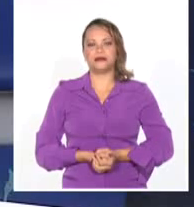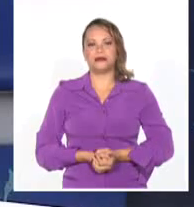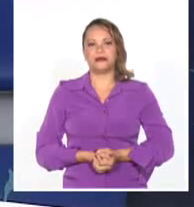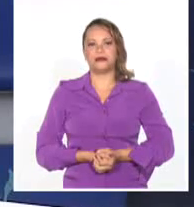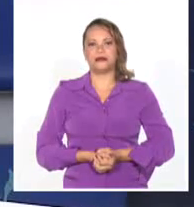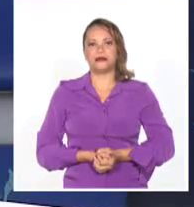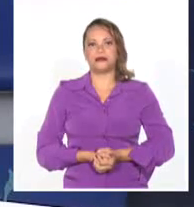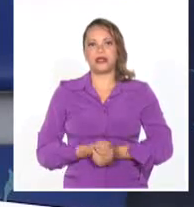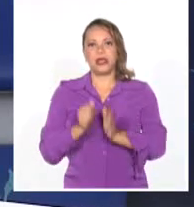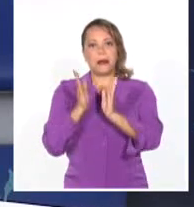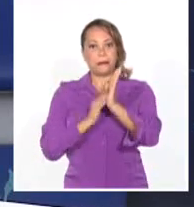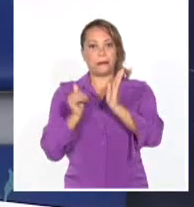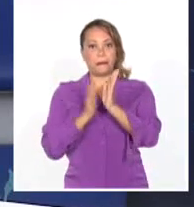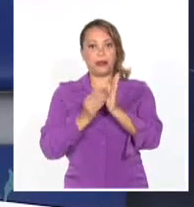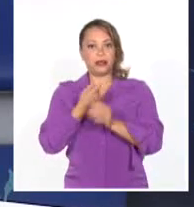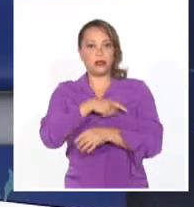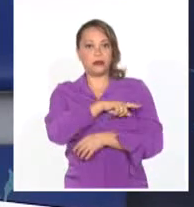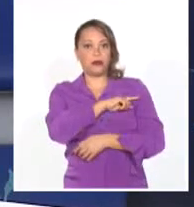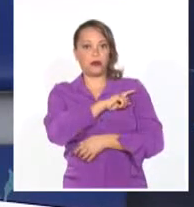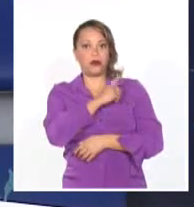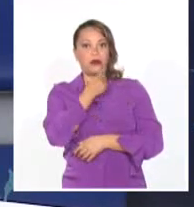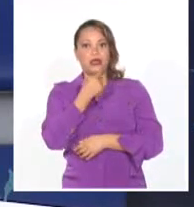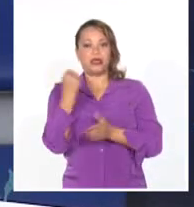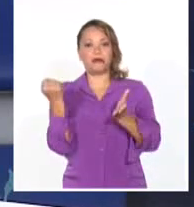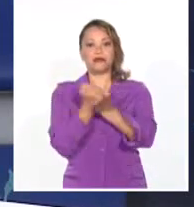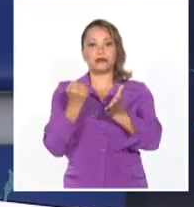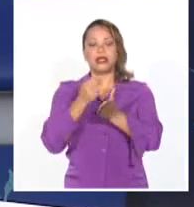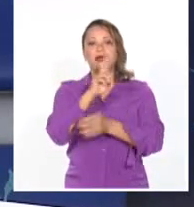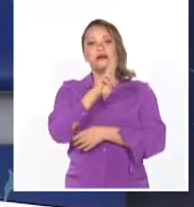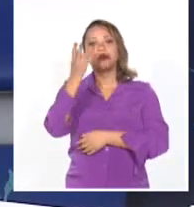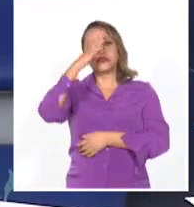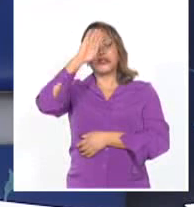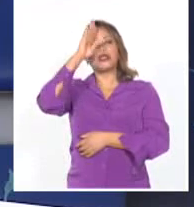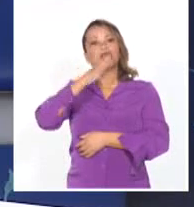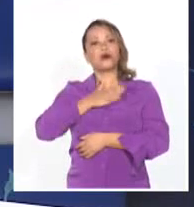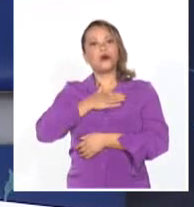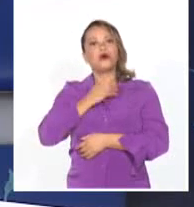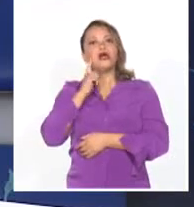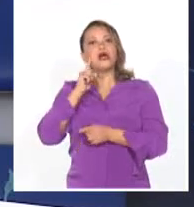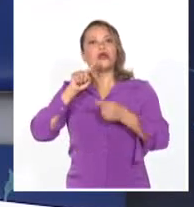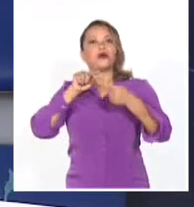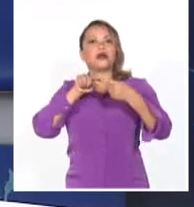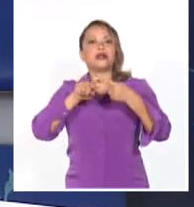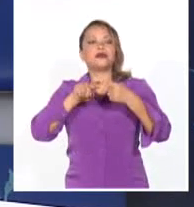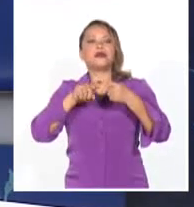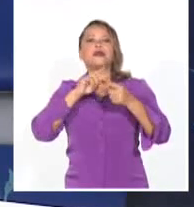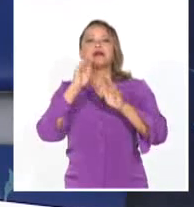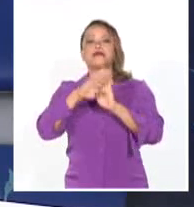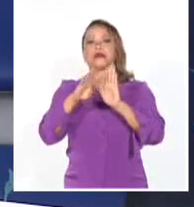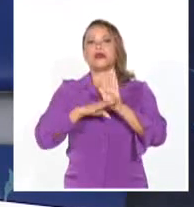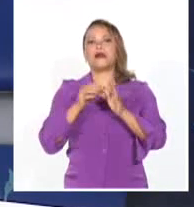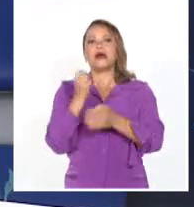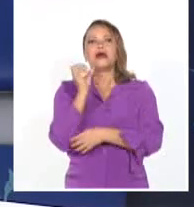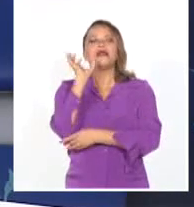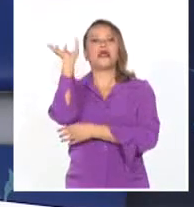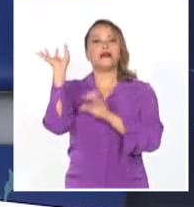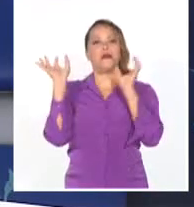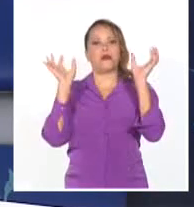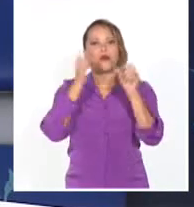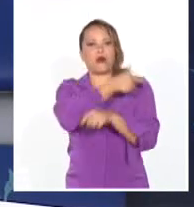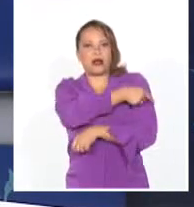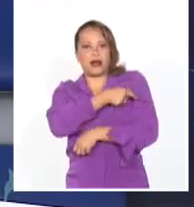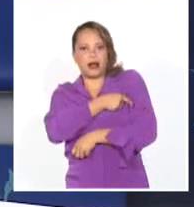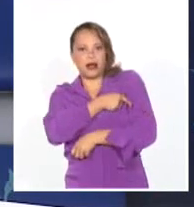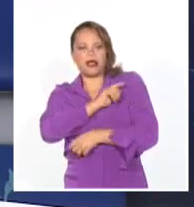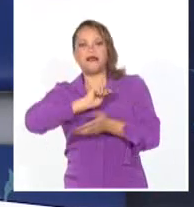A pocos meses de proclamada la Revolución Cubana, se cumplió uno de los objetivos del programa del Moncada, cuando se firmó un día como hoy,